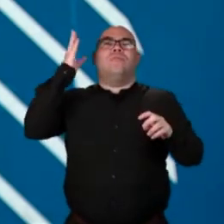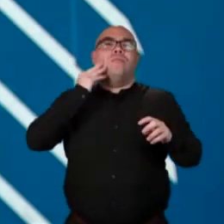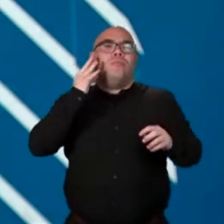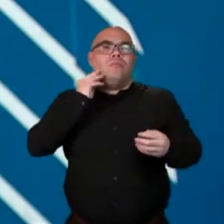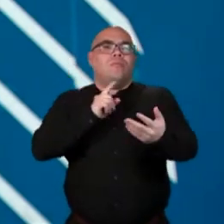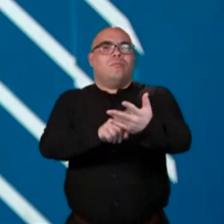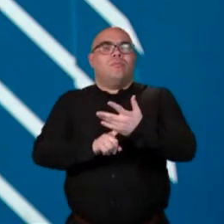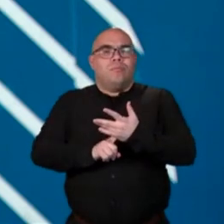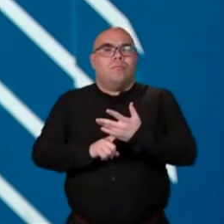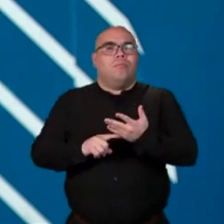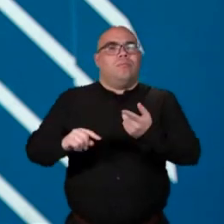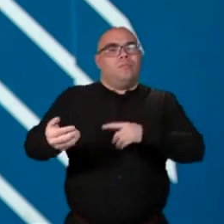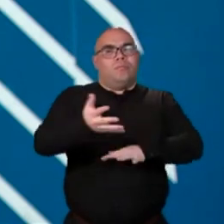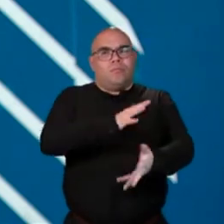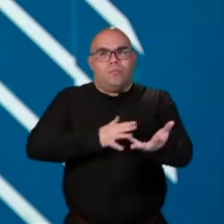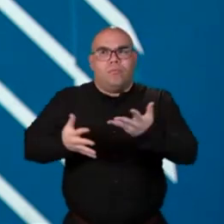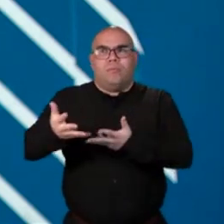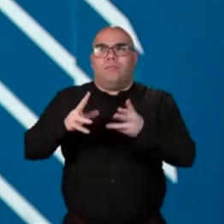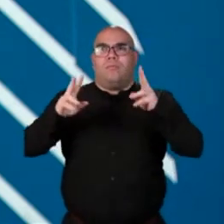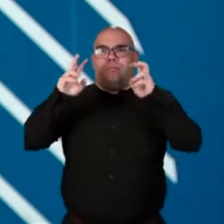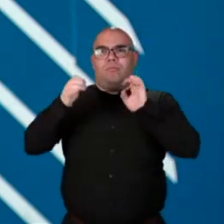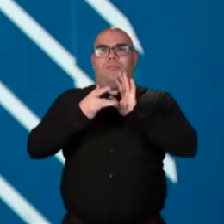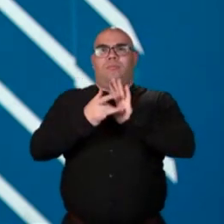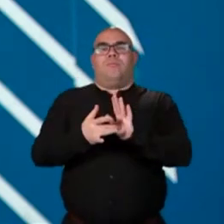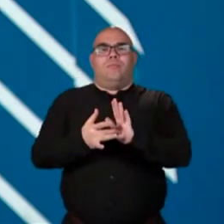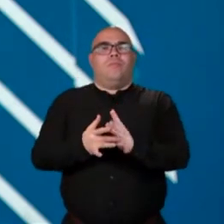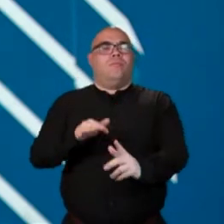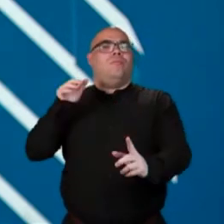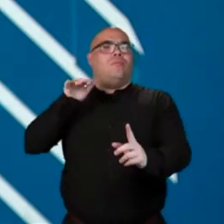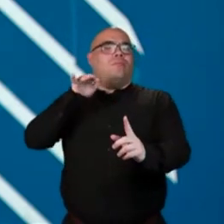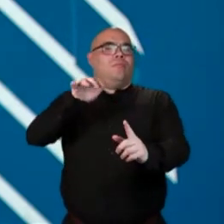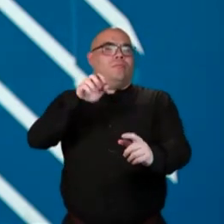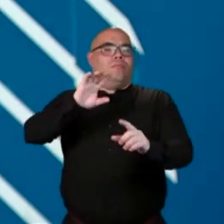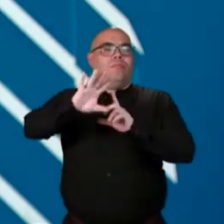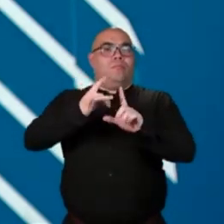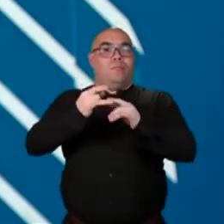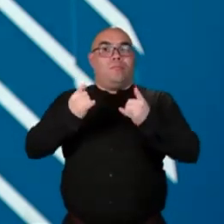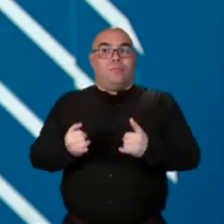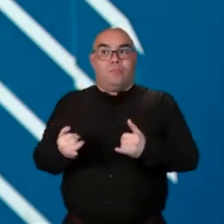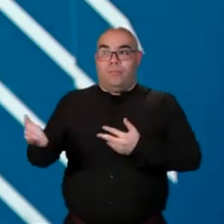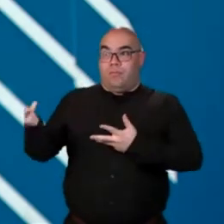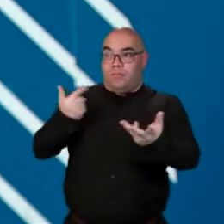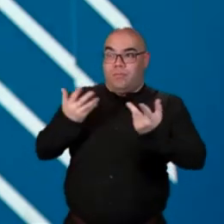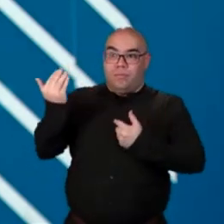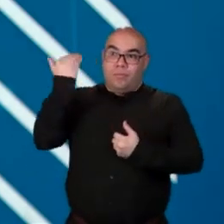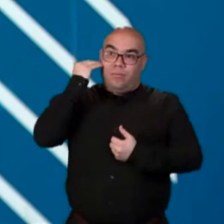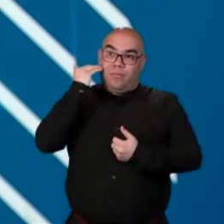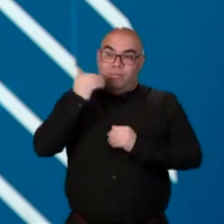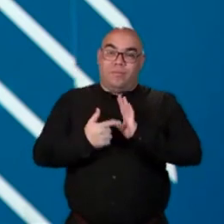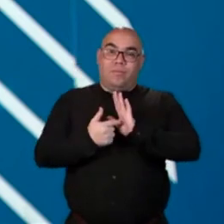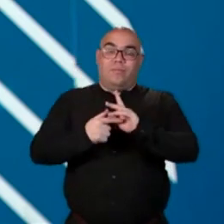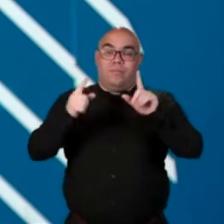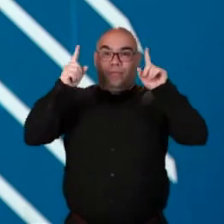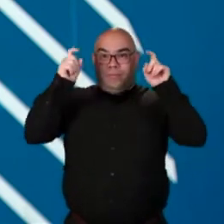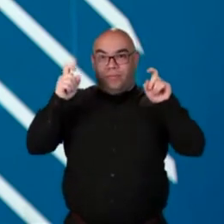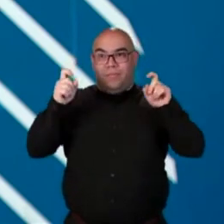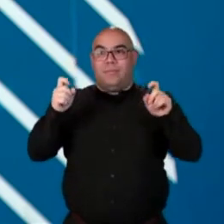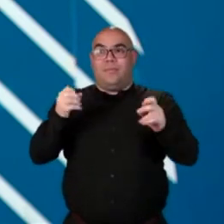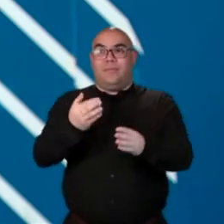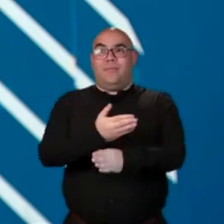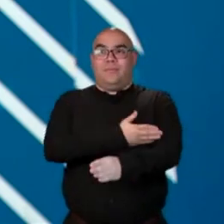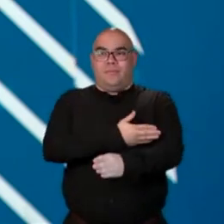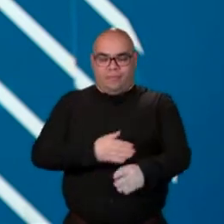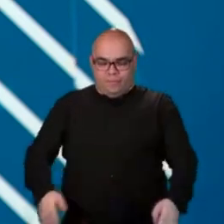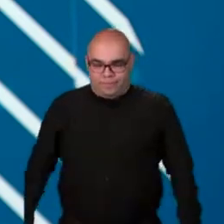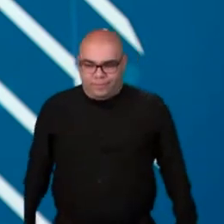de intercambio de la transformación digital. Entonces, inicialmente la vamos a escuchar a ella, previamente habíamos tenido